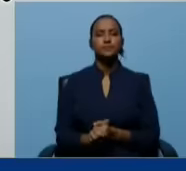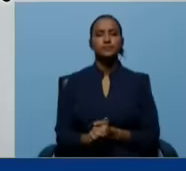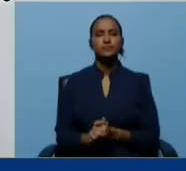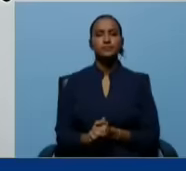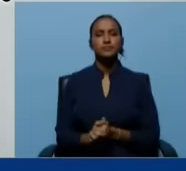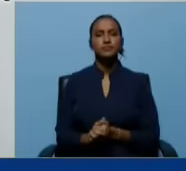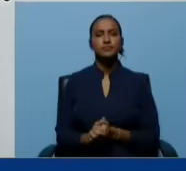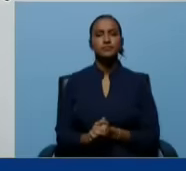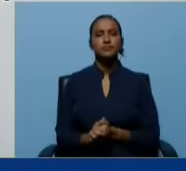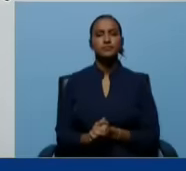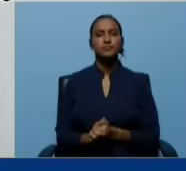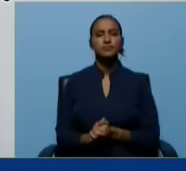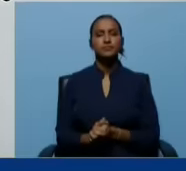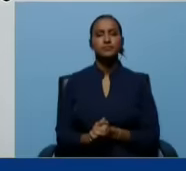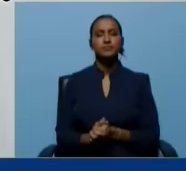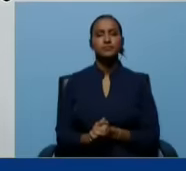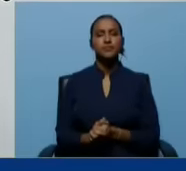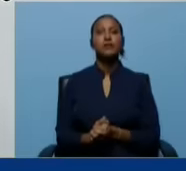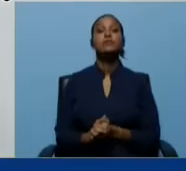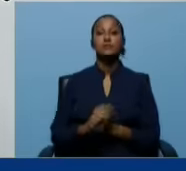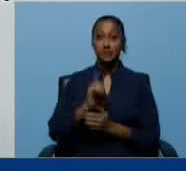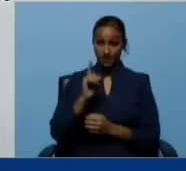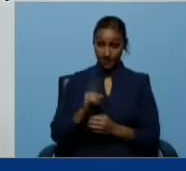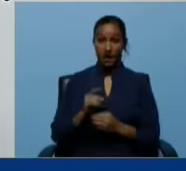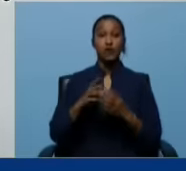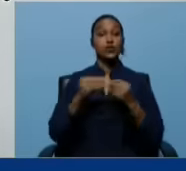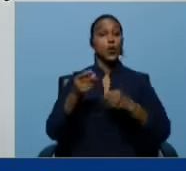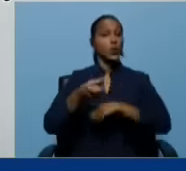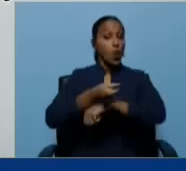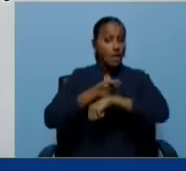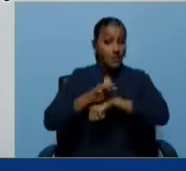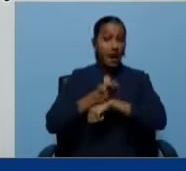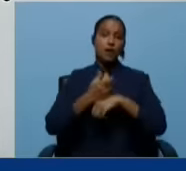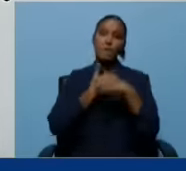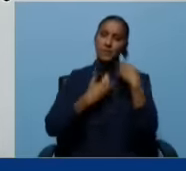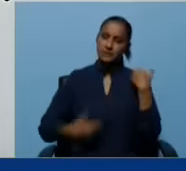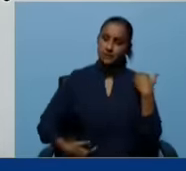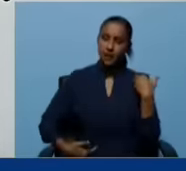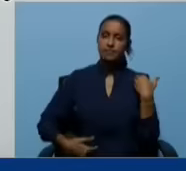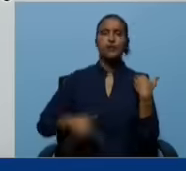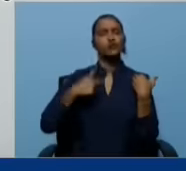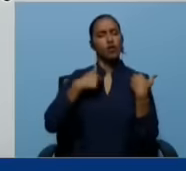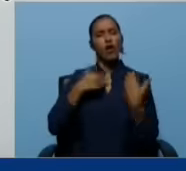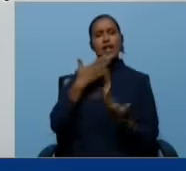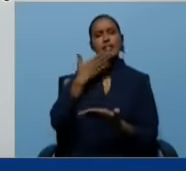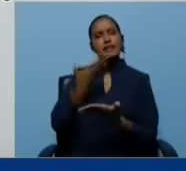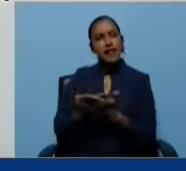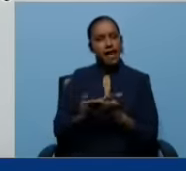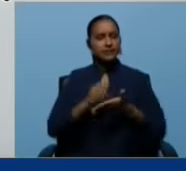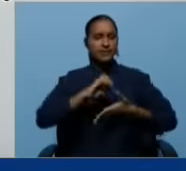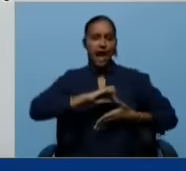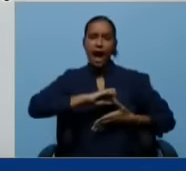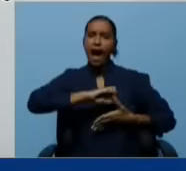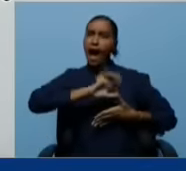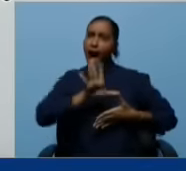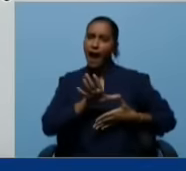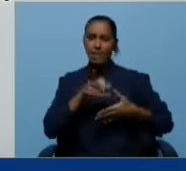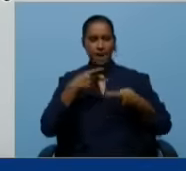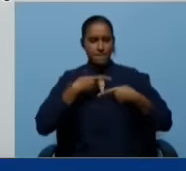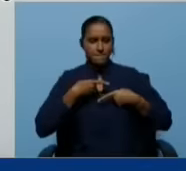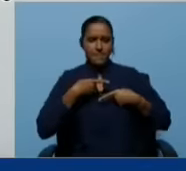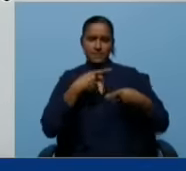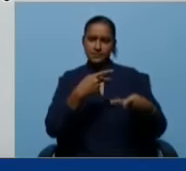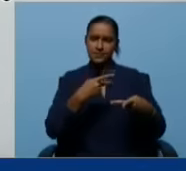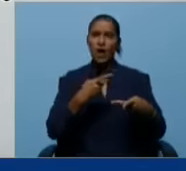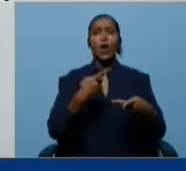En nombre de nuestra presidenta, su gobierno y nuestro pueblo, quiero agradecer al ALBA por la especial invitación hoy nuevamente a